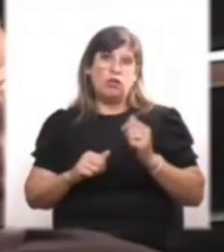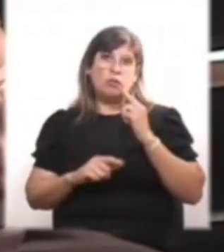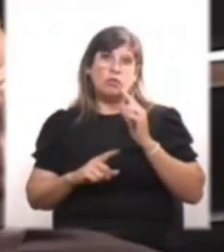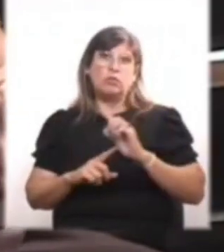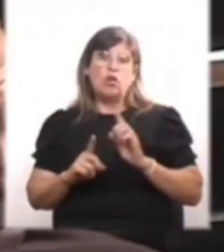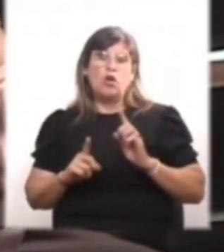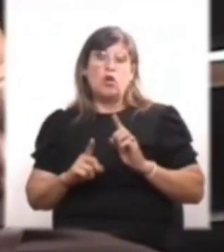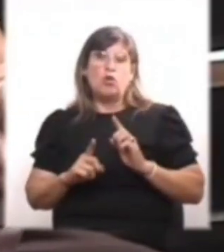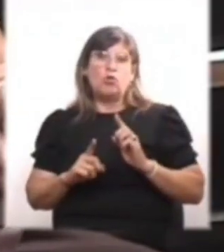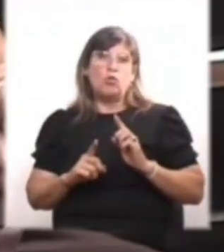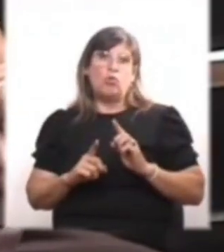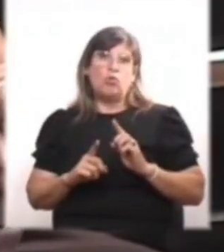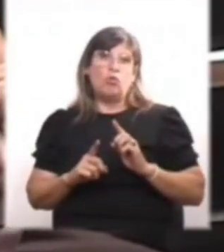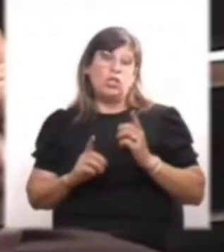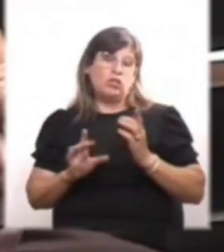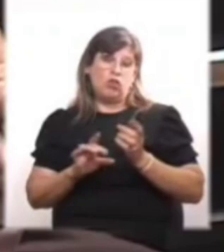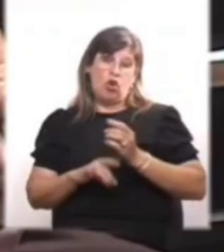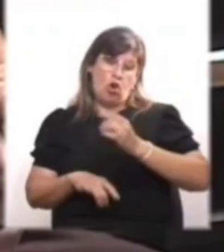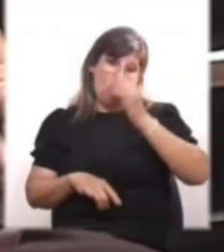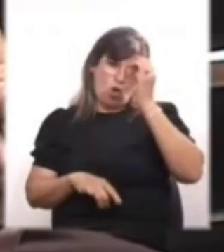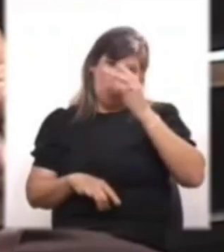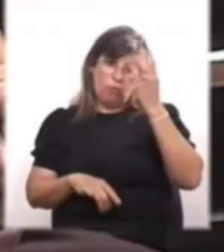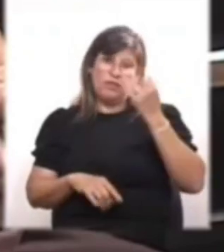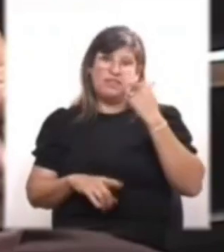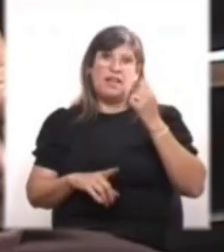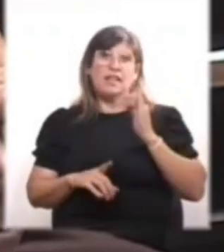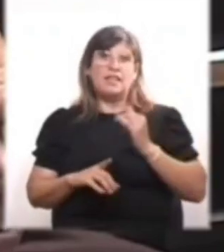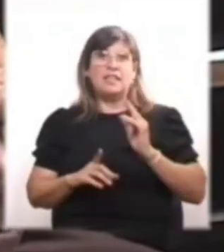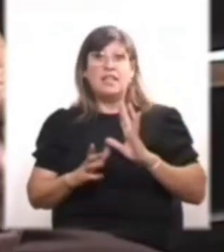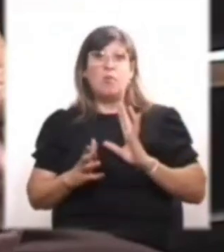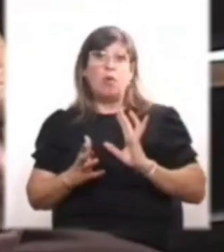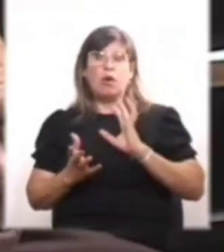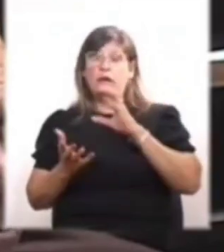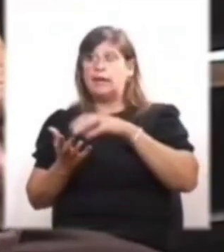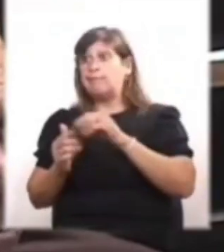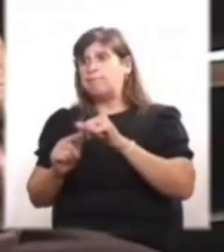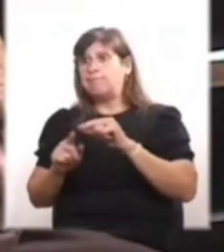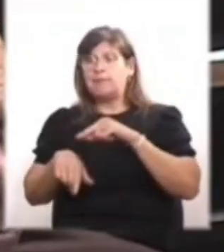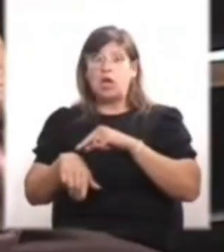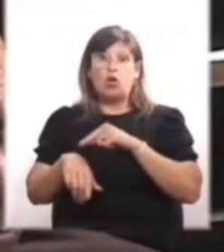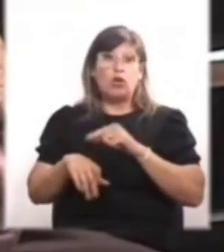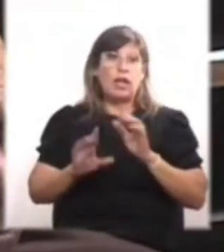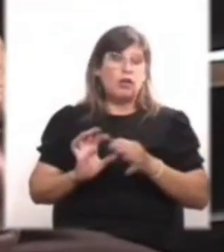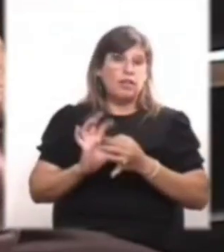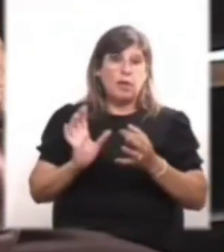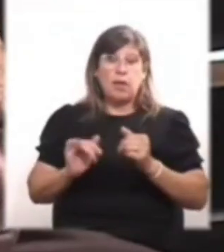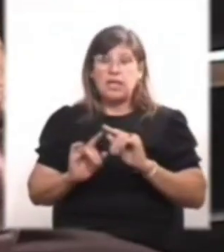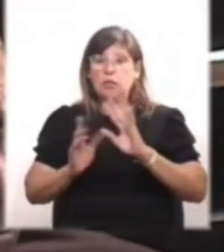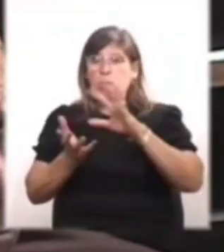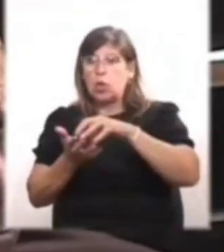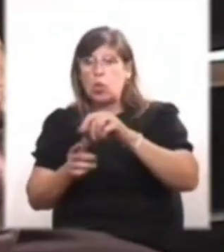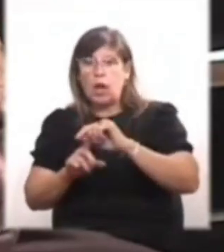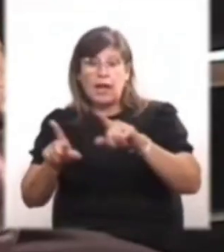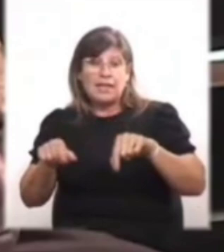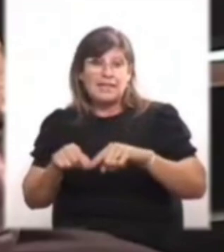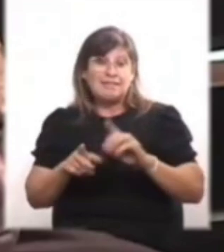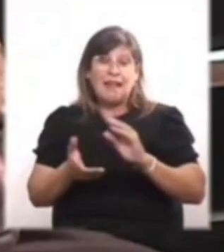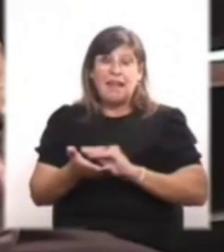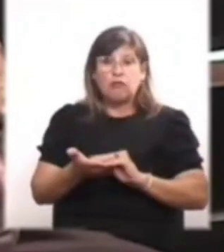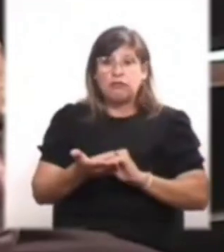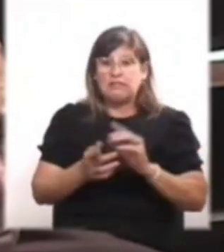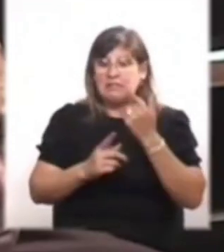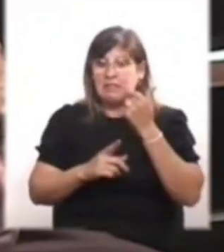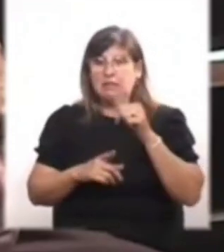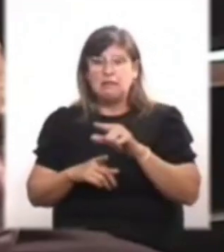una comisión oficial teníamos que ubicarnos en las salas y en los horarios que se permitieran, y hicieron un gran esfuerzo para que eso